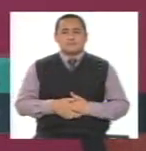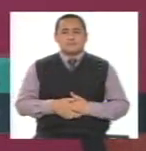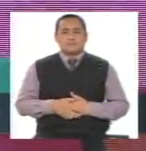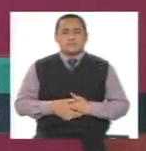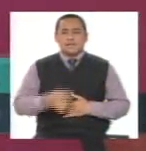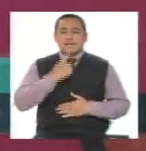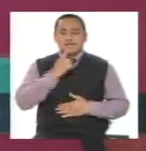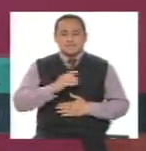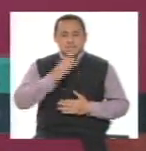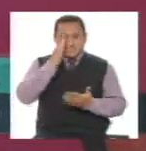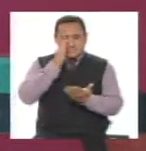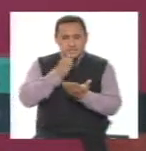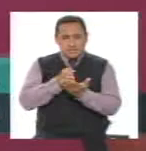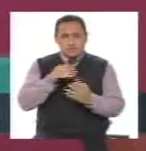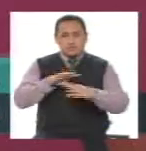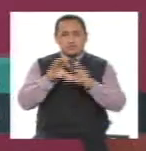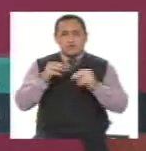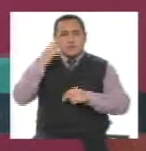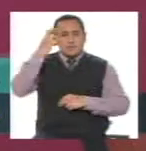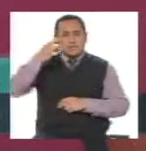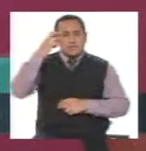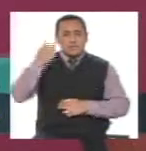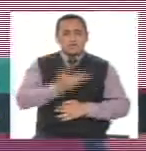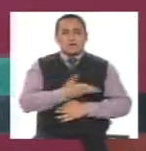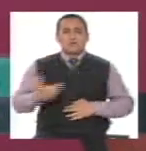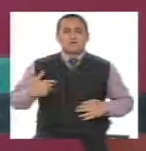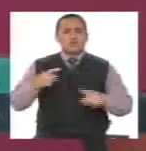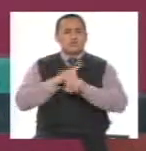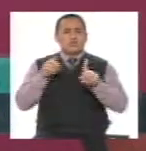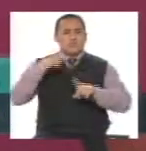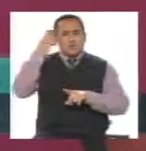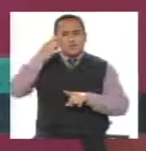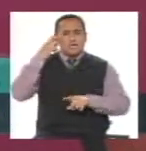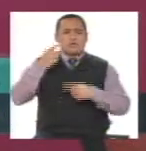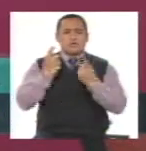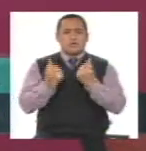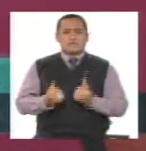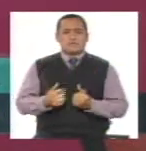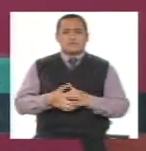Es el centro de la política del gobierno, no la política económica.